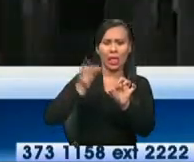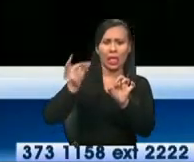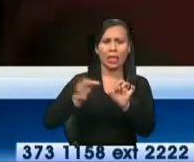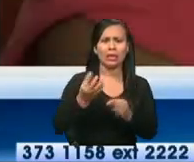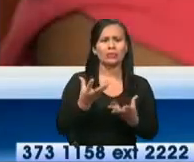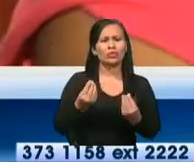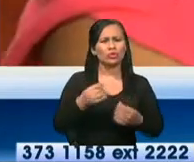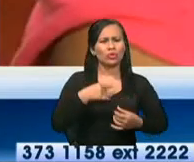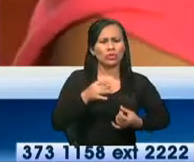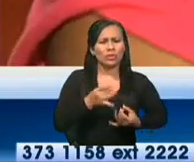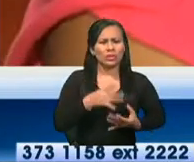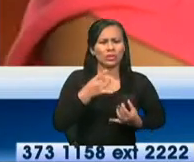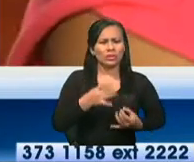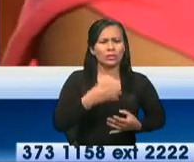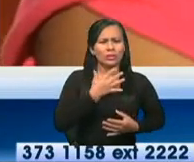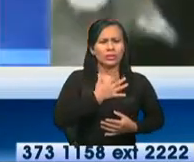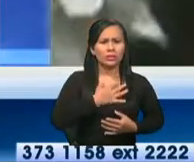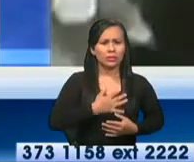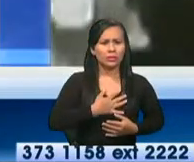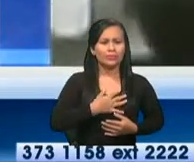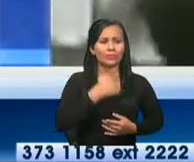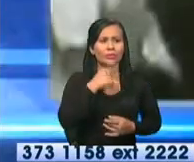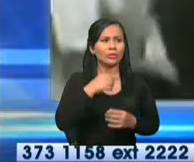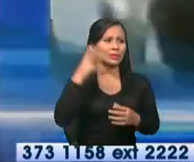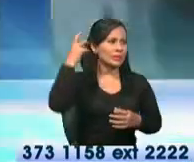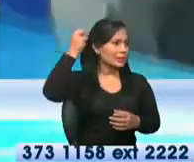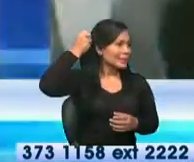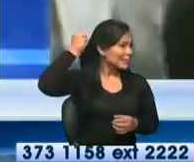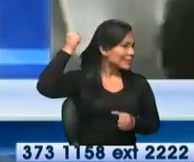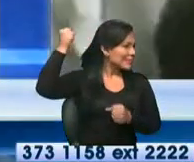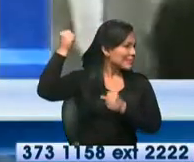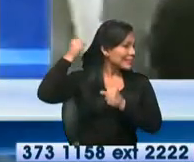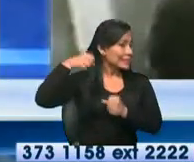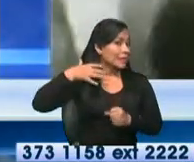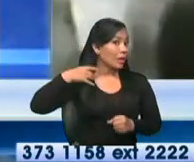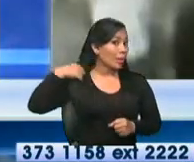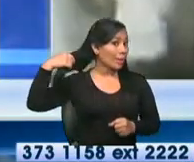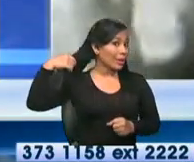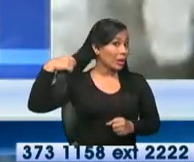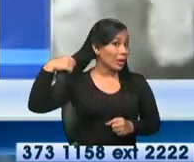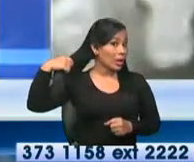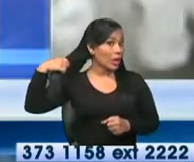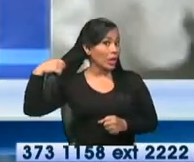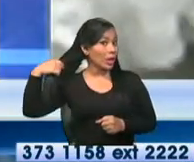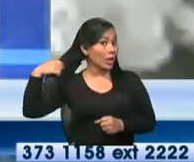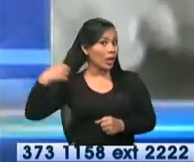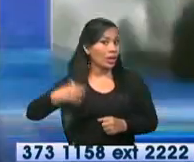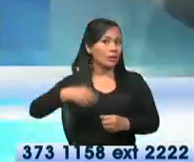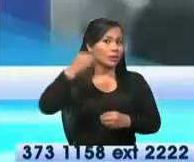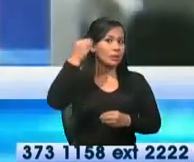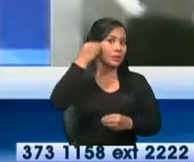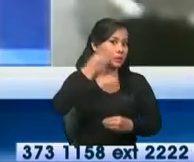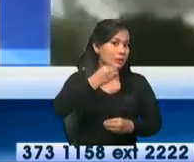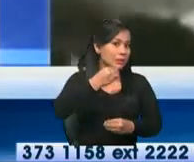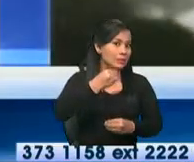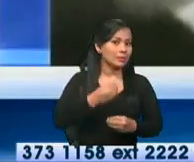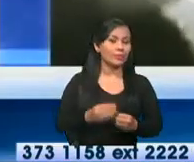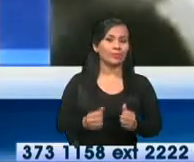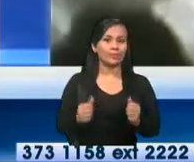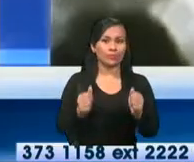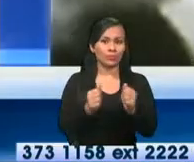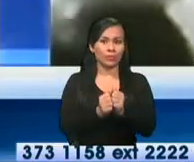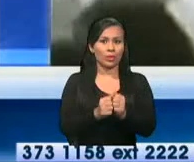alma. Cuando siento un tirón de cabello y que me rayan la cara, me hacen con un